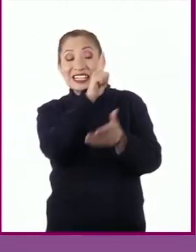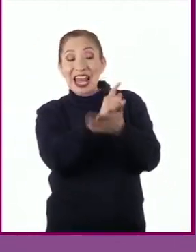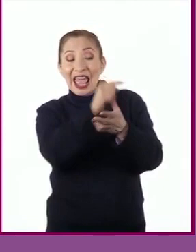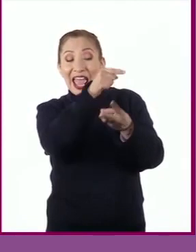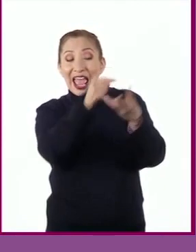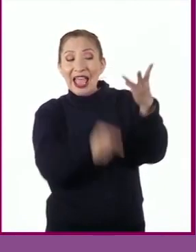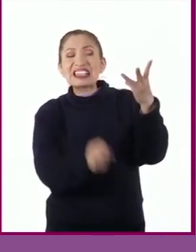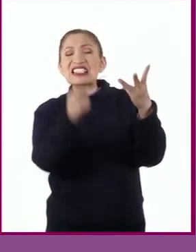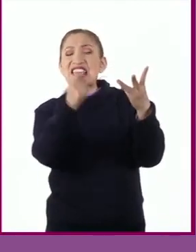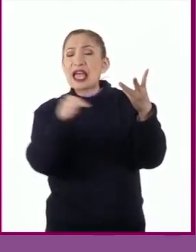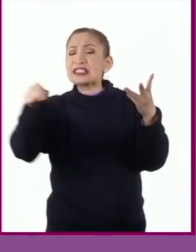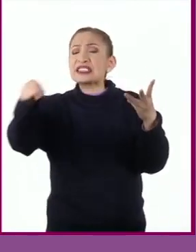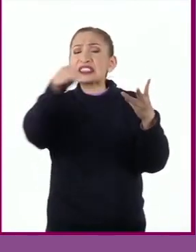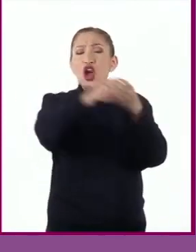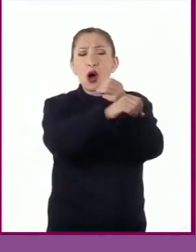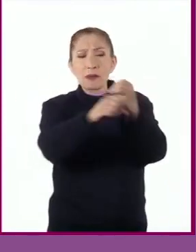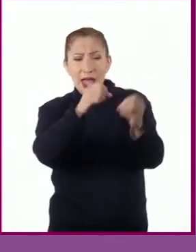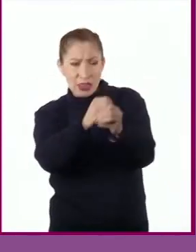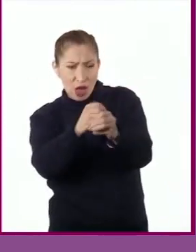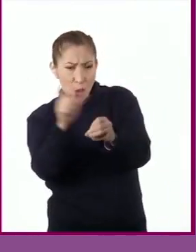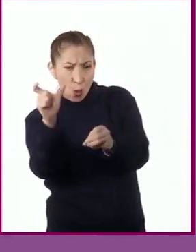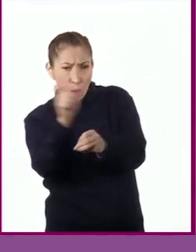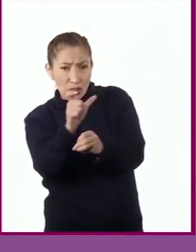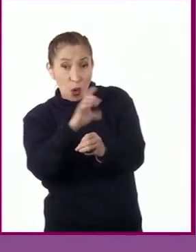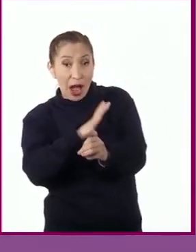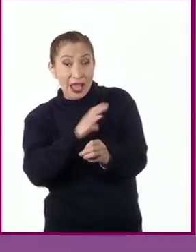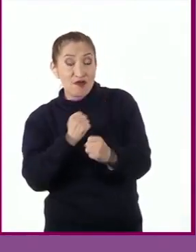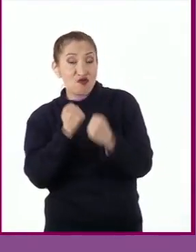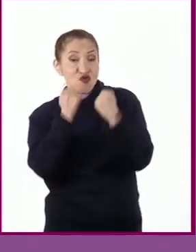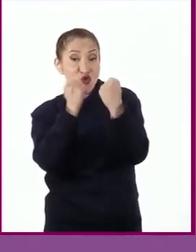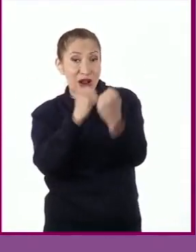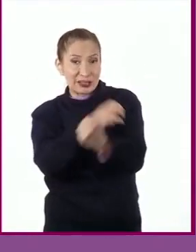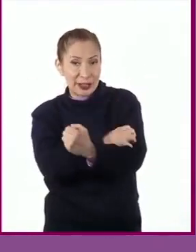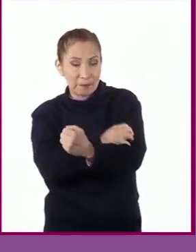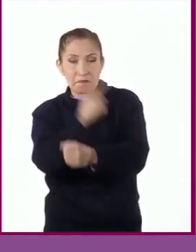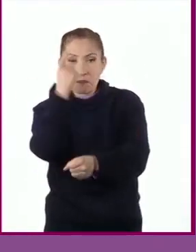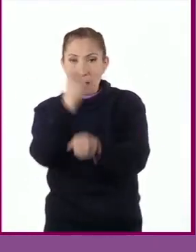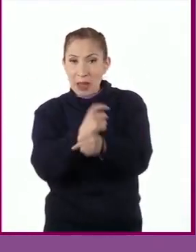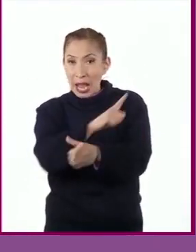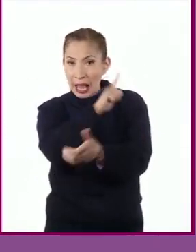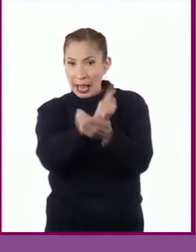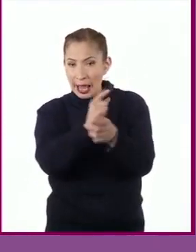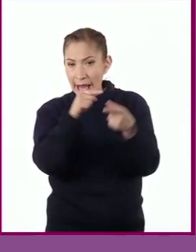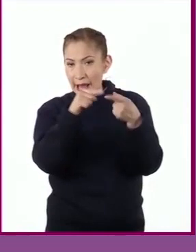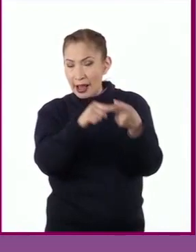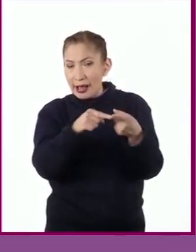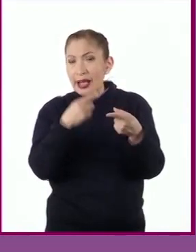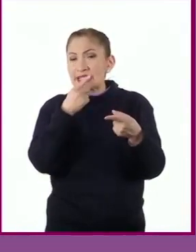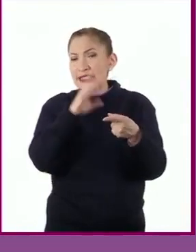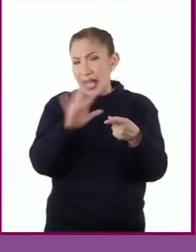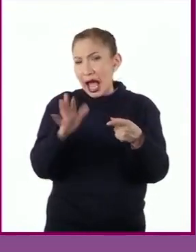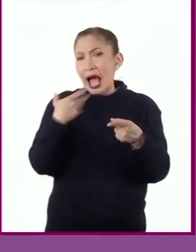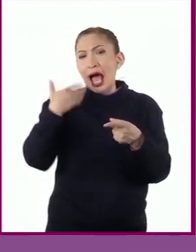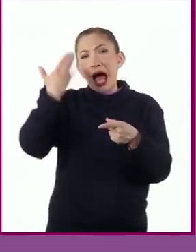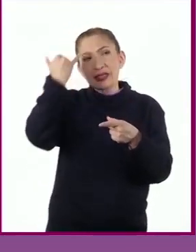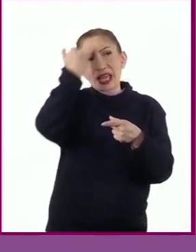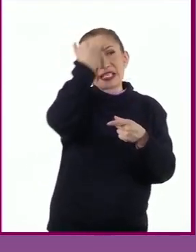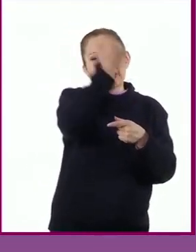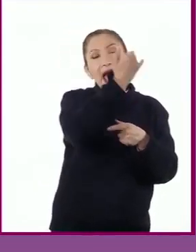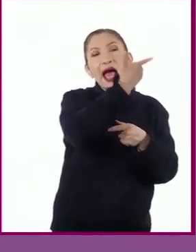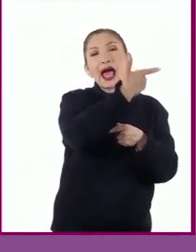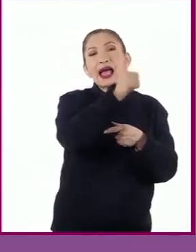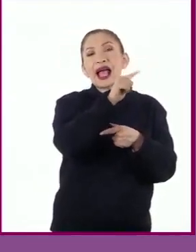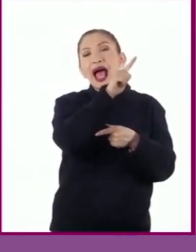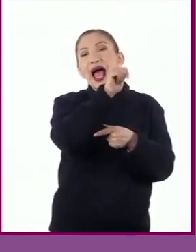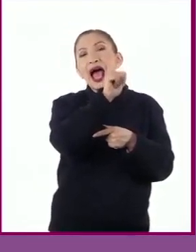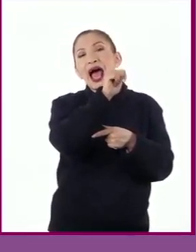predicen el comportamiento de los cuerpos en presencia de fuerzas. La primera de estas leyes había sido ya postulada por Galileo